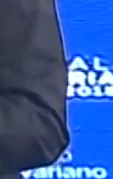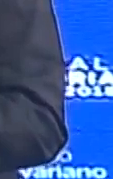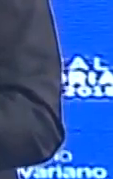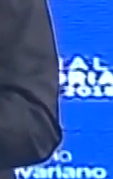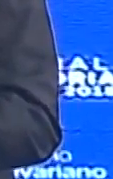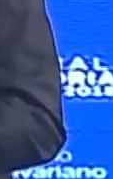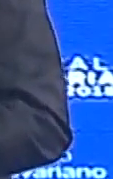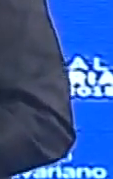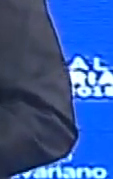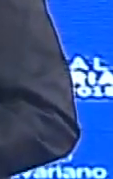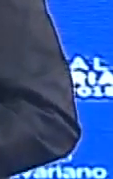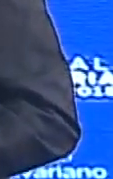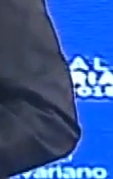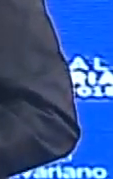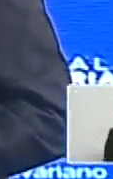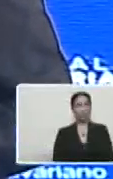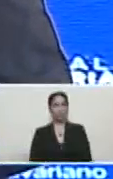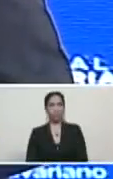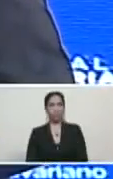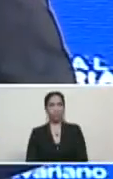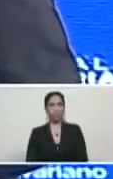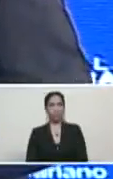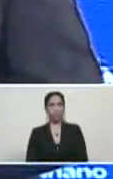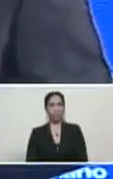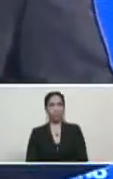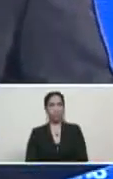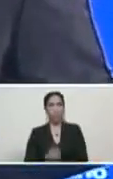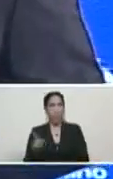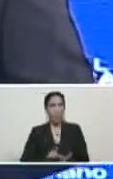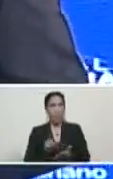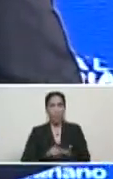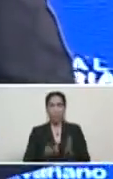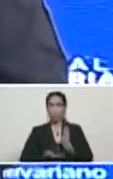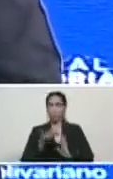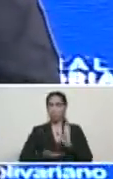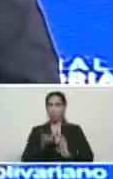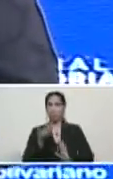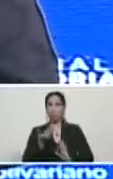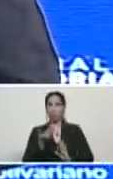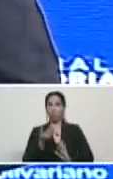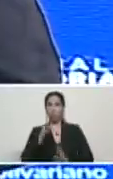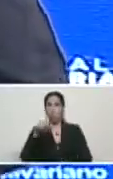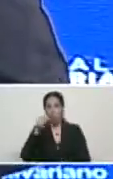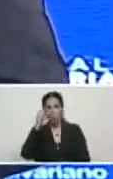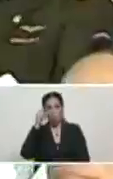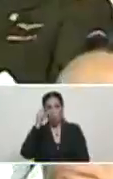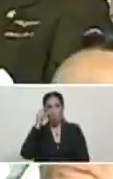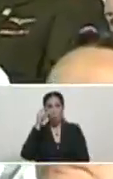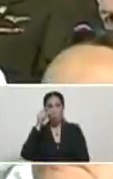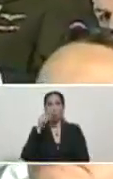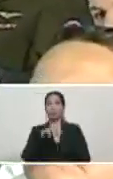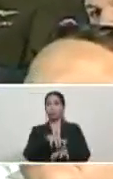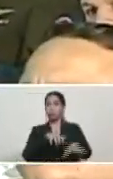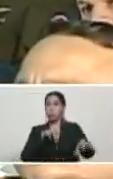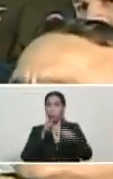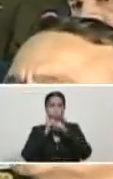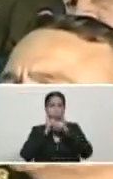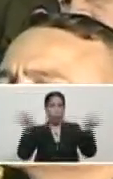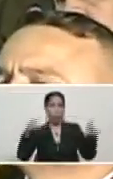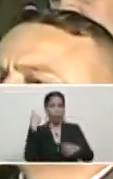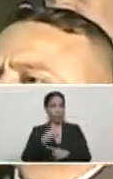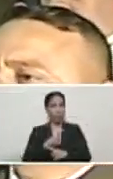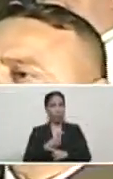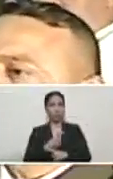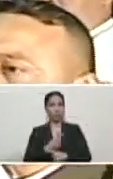Comunicación, Jorge Rodríguez, lo encargo a usted personalmente, cuando digo millones, es millones.